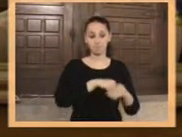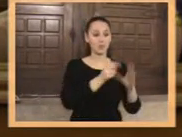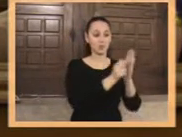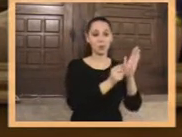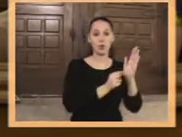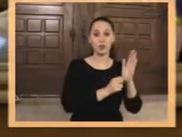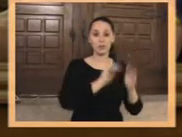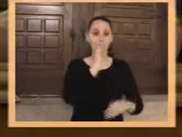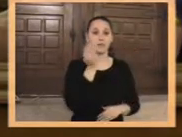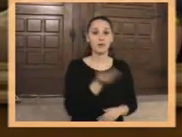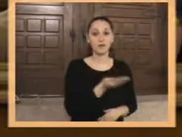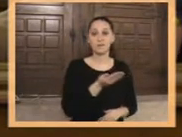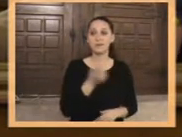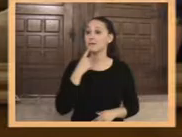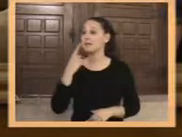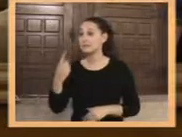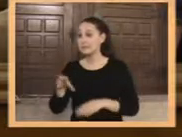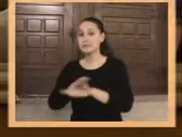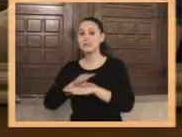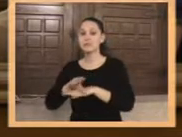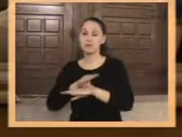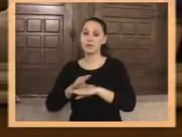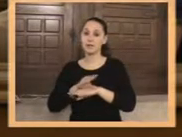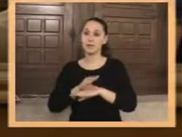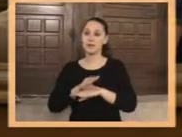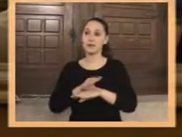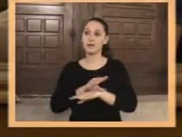Y he de decirle, señor concejal, que en este sentido